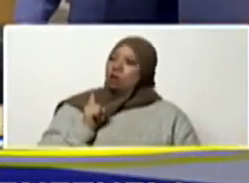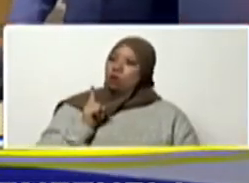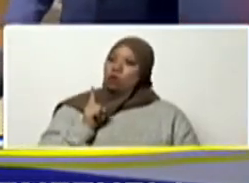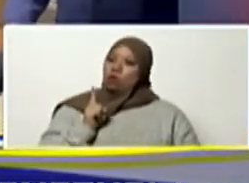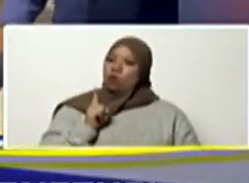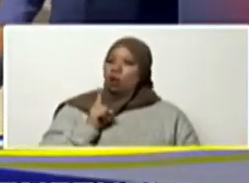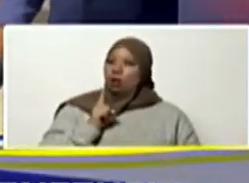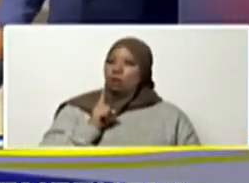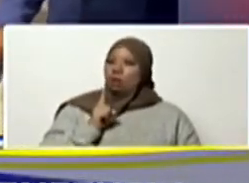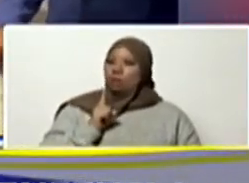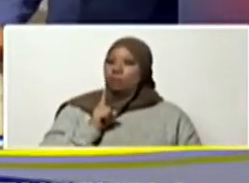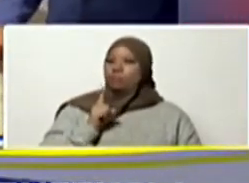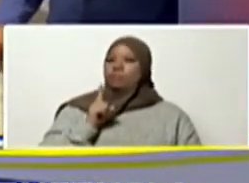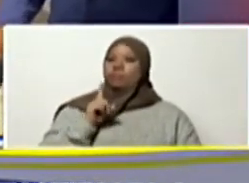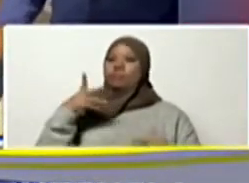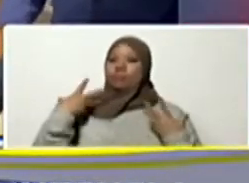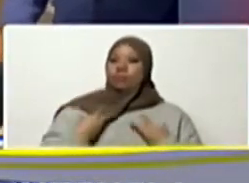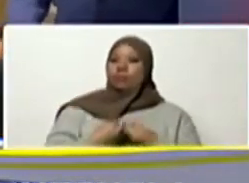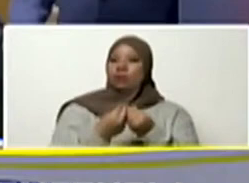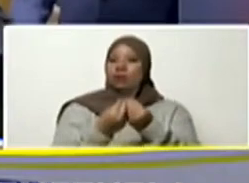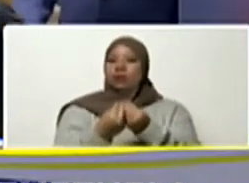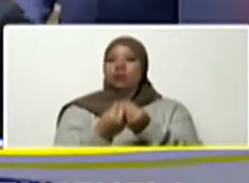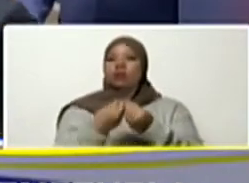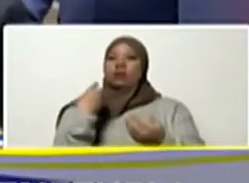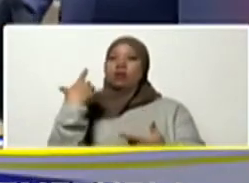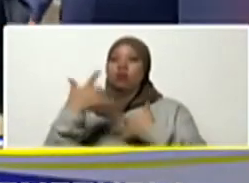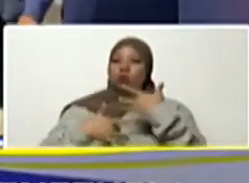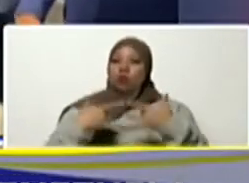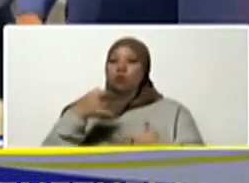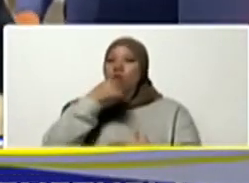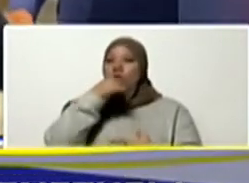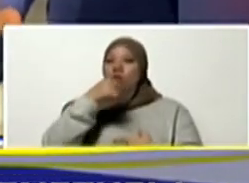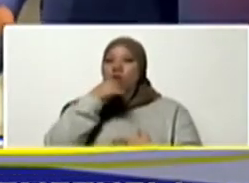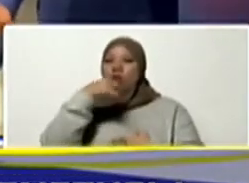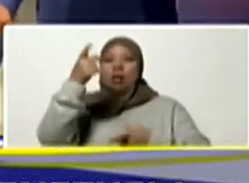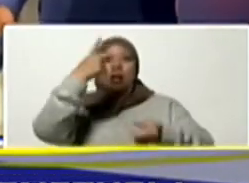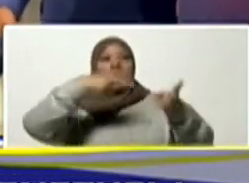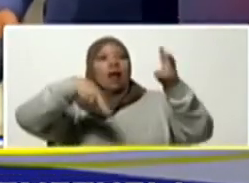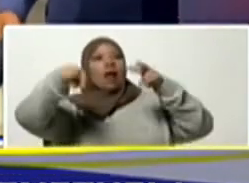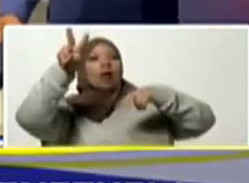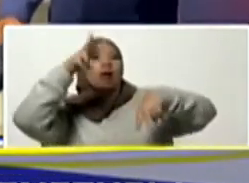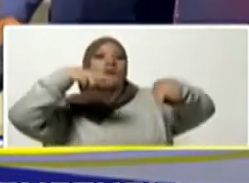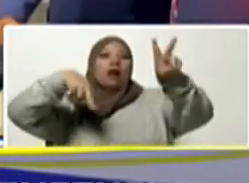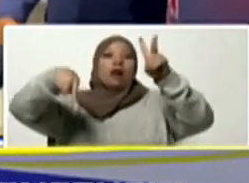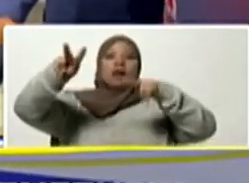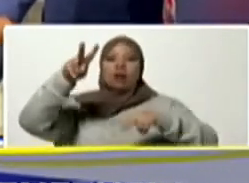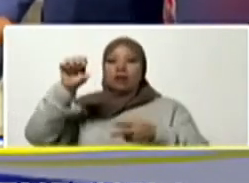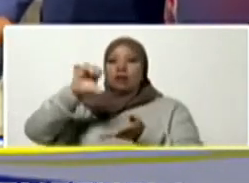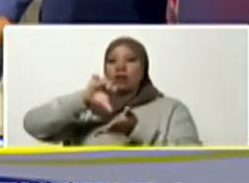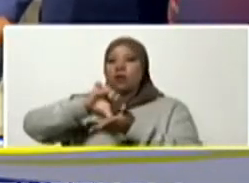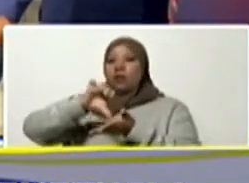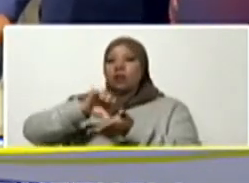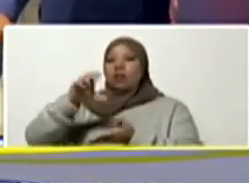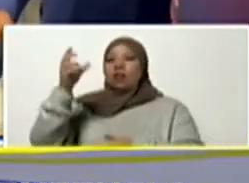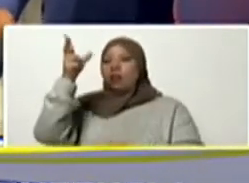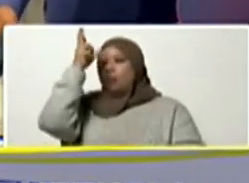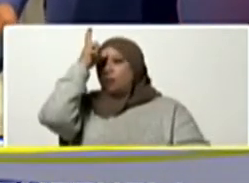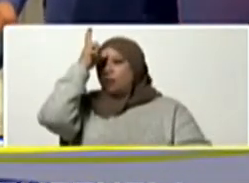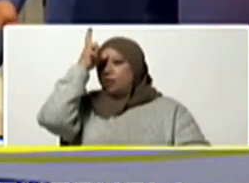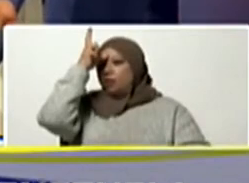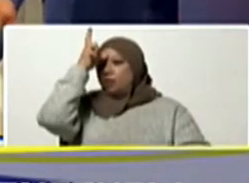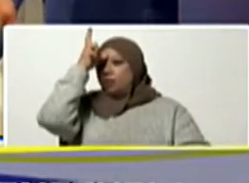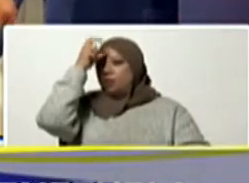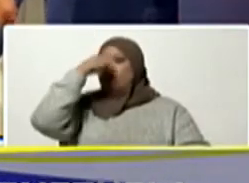llegando. Con parte de la delegación nos fuimos al Bazar del Cairo.